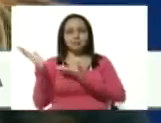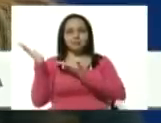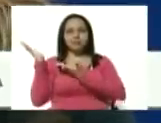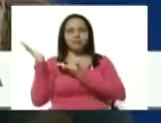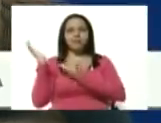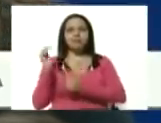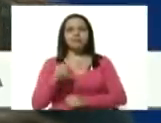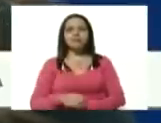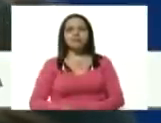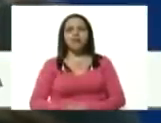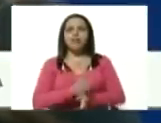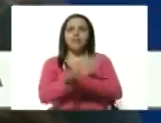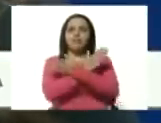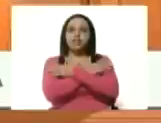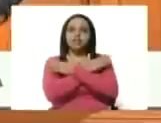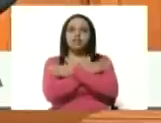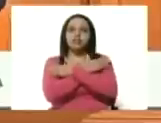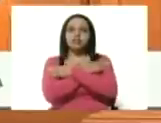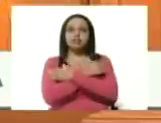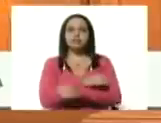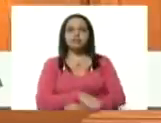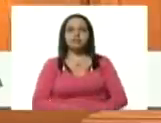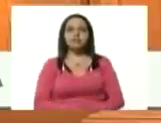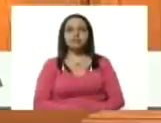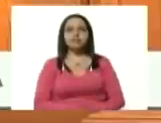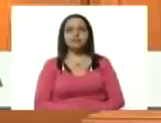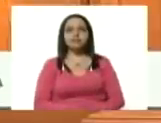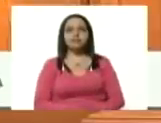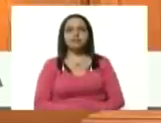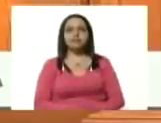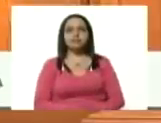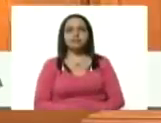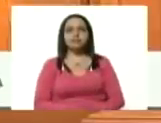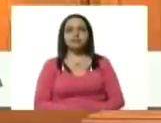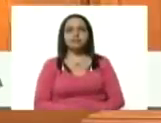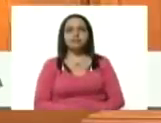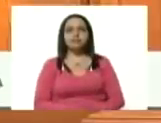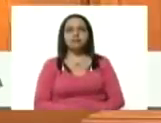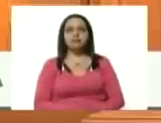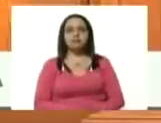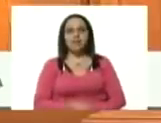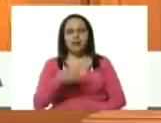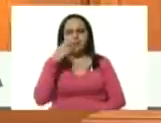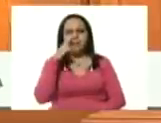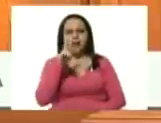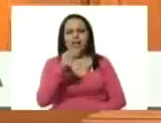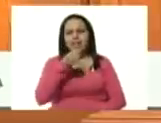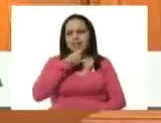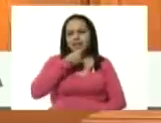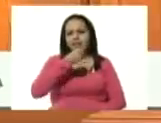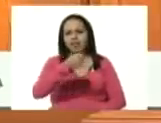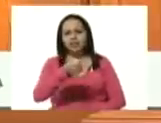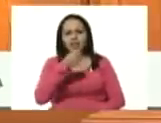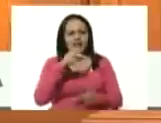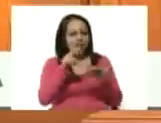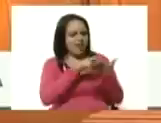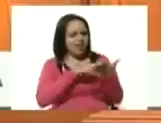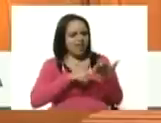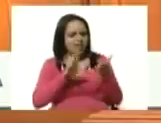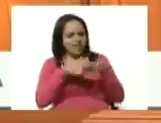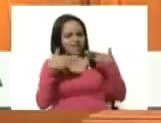Felicidades. De verdad. Escuchar sus entrevistas, leer sus entrevistas, leer sus